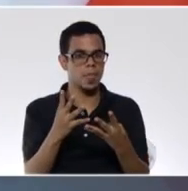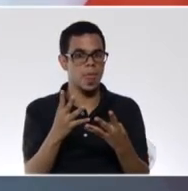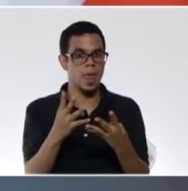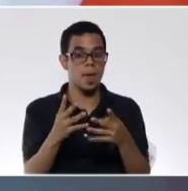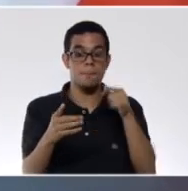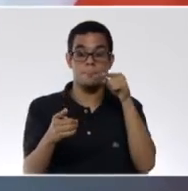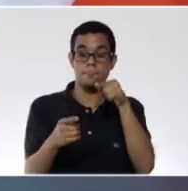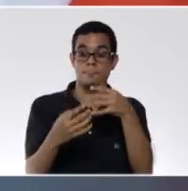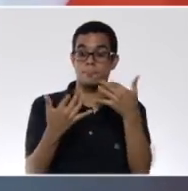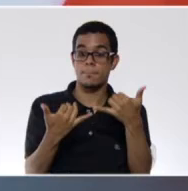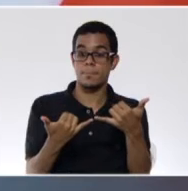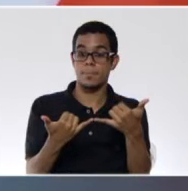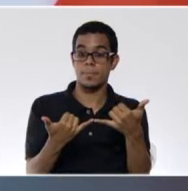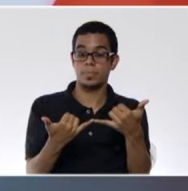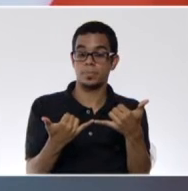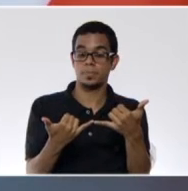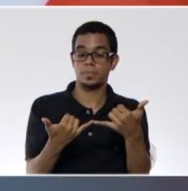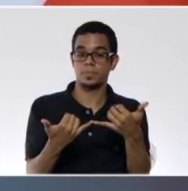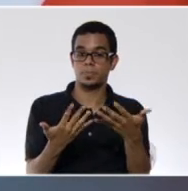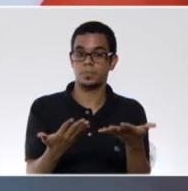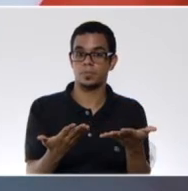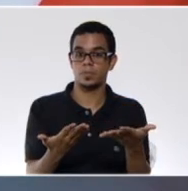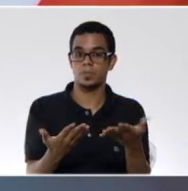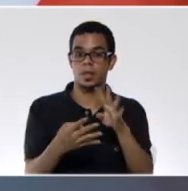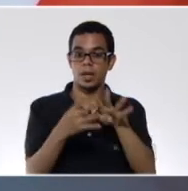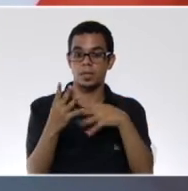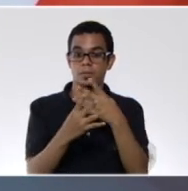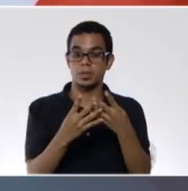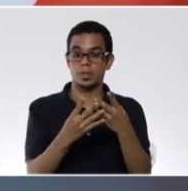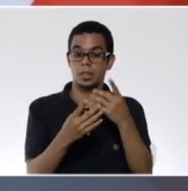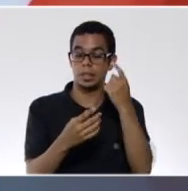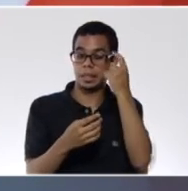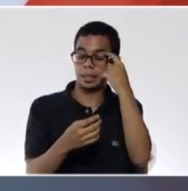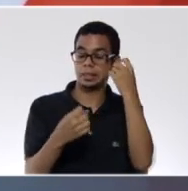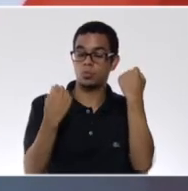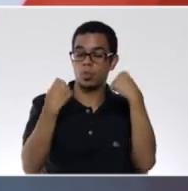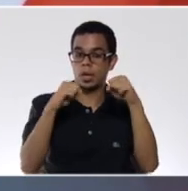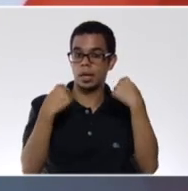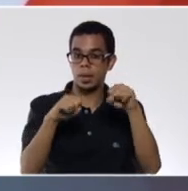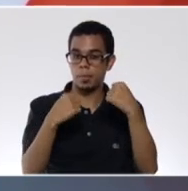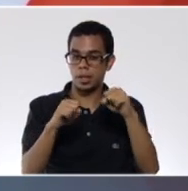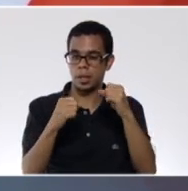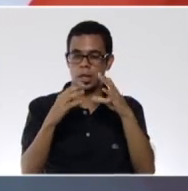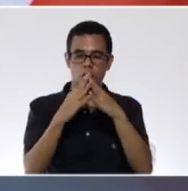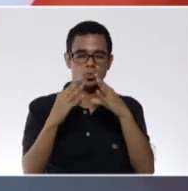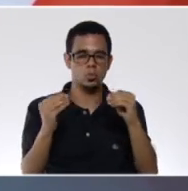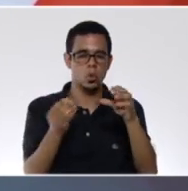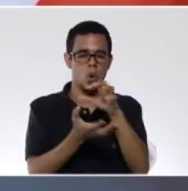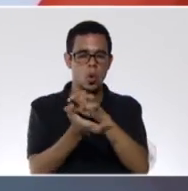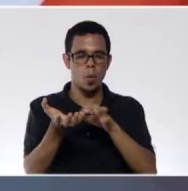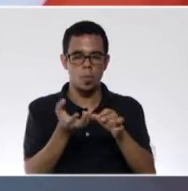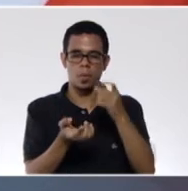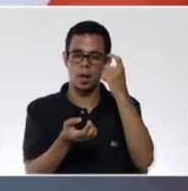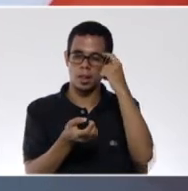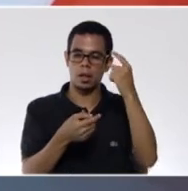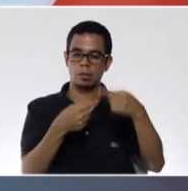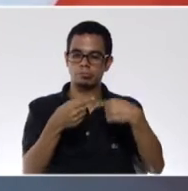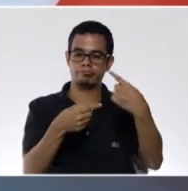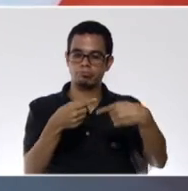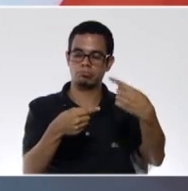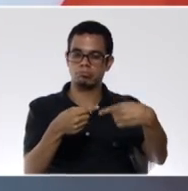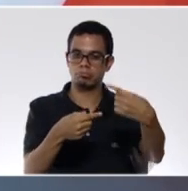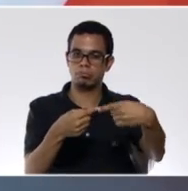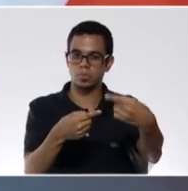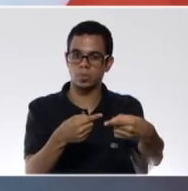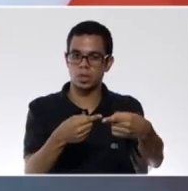Matemática para la vida. Matemática para la vida, que la conseguimos en cada una de esas situaciones que nosotros vamos a realizar día a día